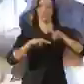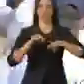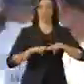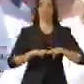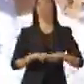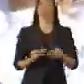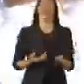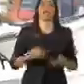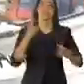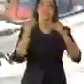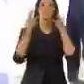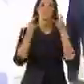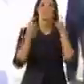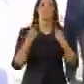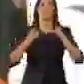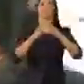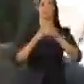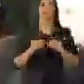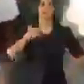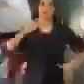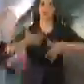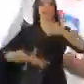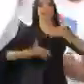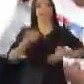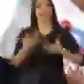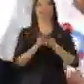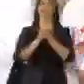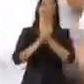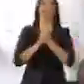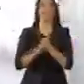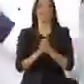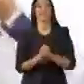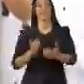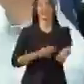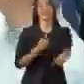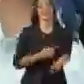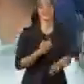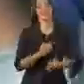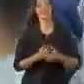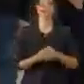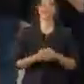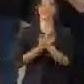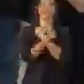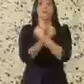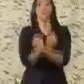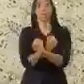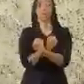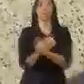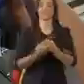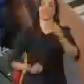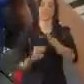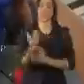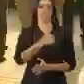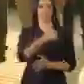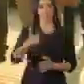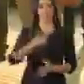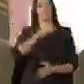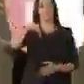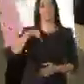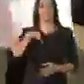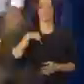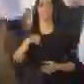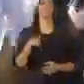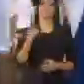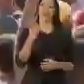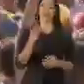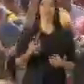la hemos construido en la acción. Todo este sentimiento de amistad, de fraternidad, de amor que brota de cada